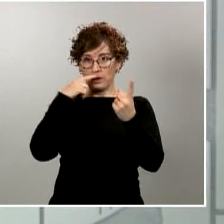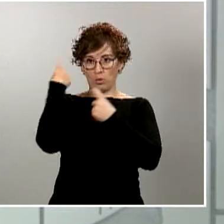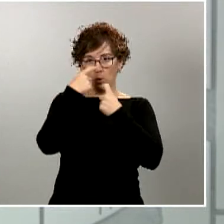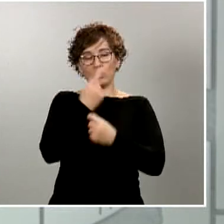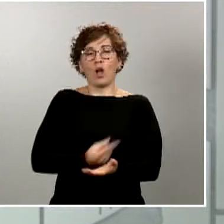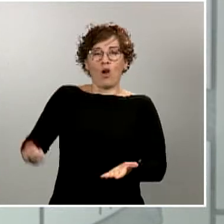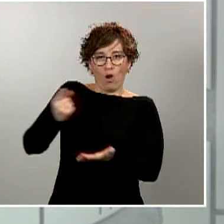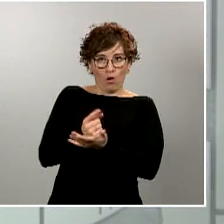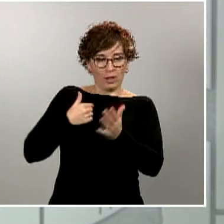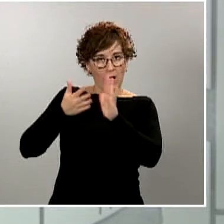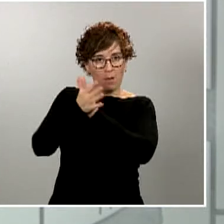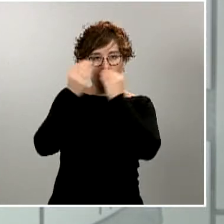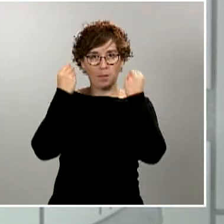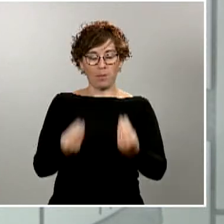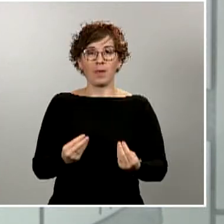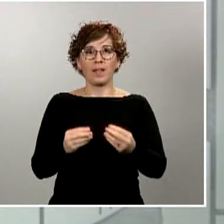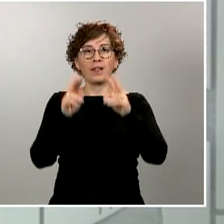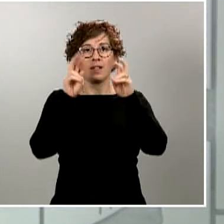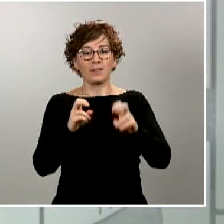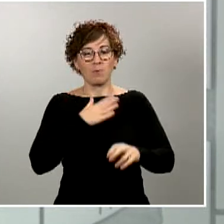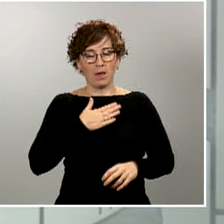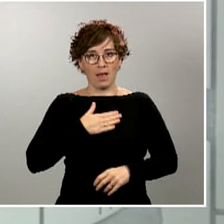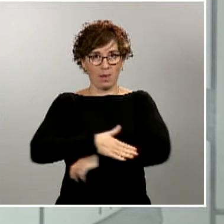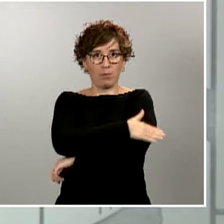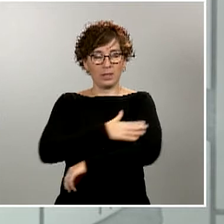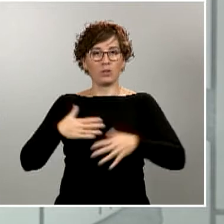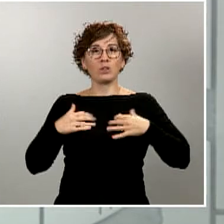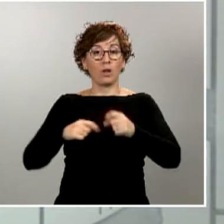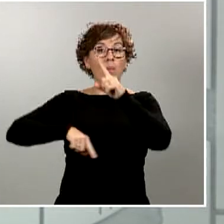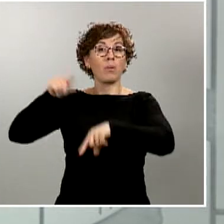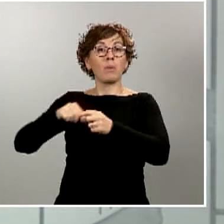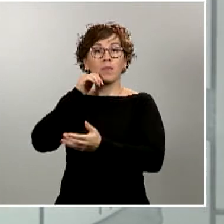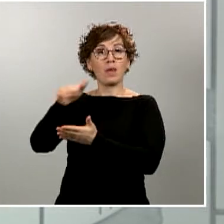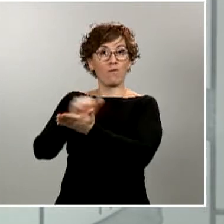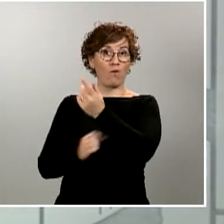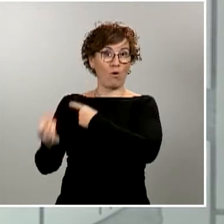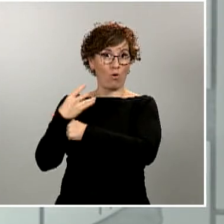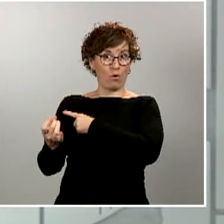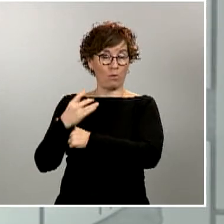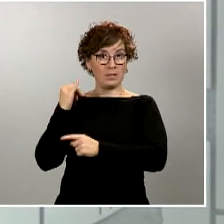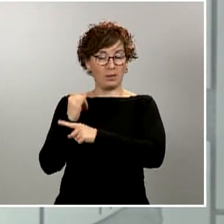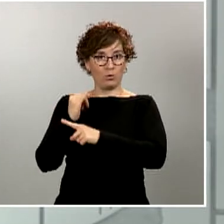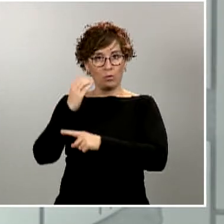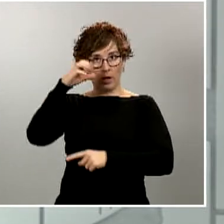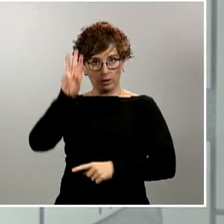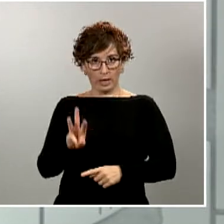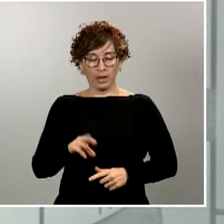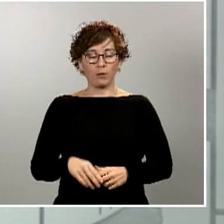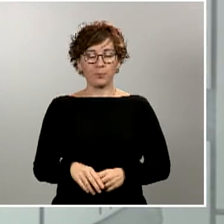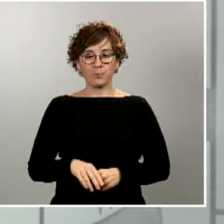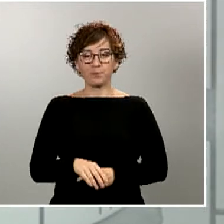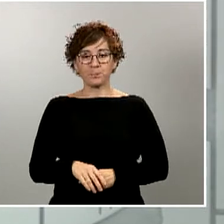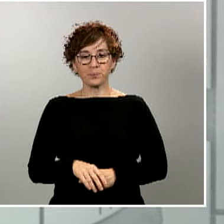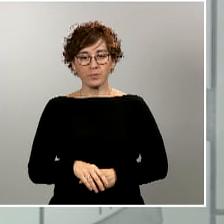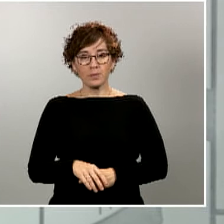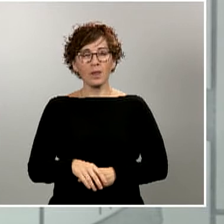posición del Ministerio de Sanidad, conforme a los informes que nos han hecho desde el Instituto de Salud Carlos III. Vamos a hacer tantos test como